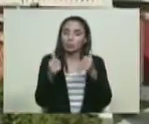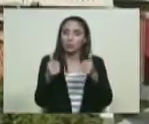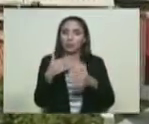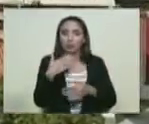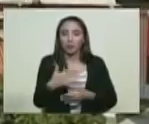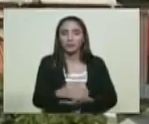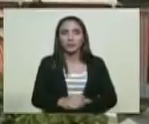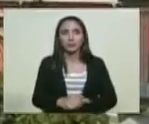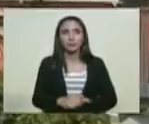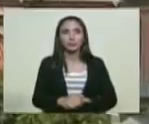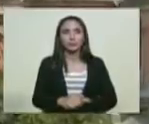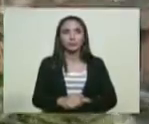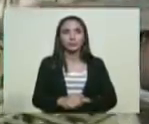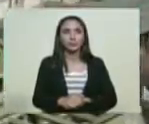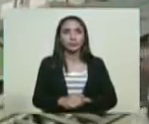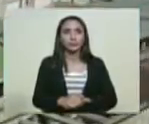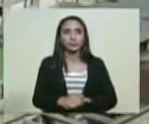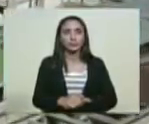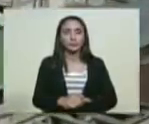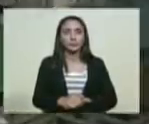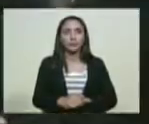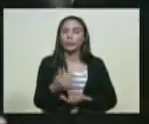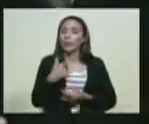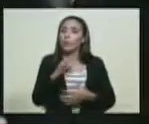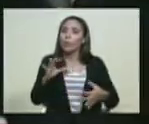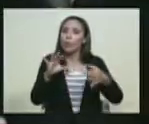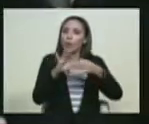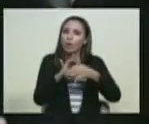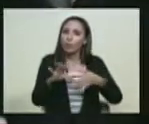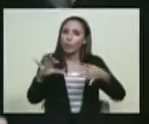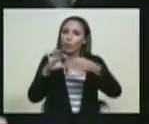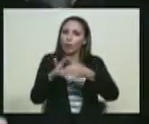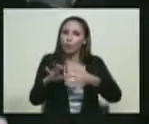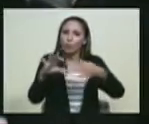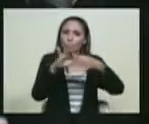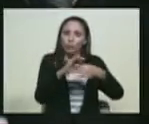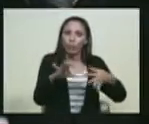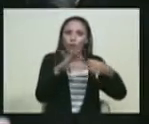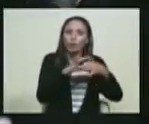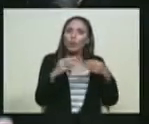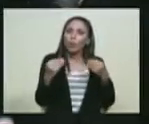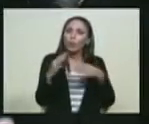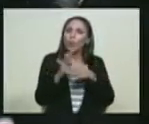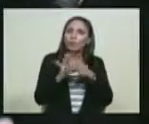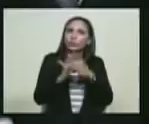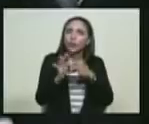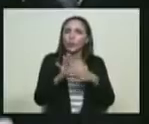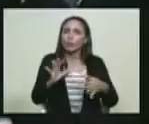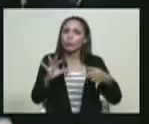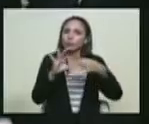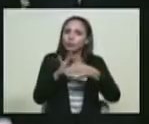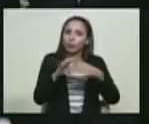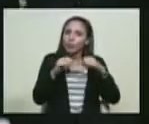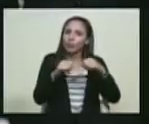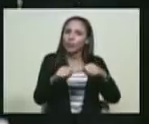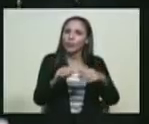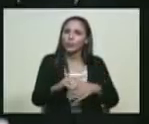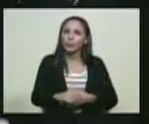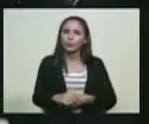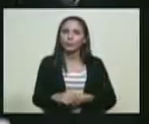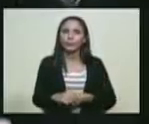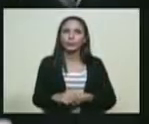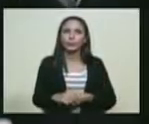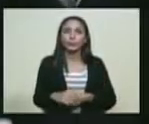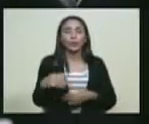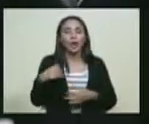despido de ustedes. Vamos a seguir cohesionando el funcionamiento de todos los órganos de Estado y bajo el amparo,